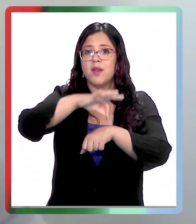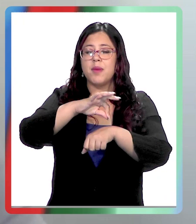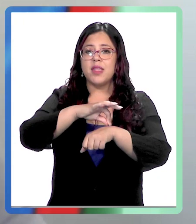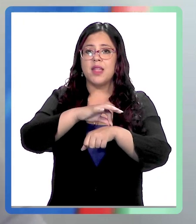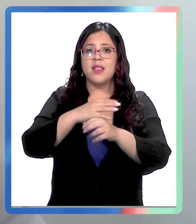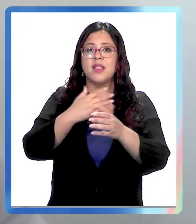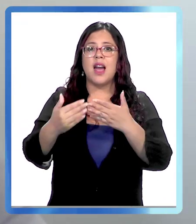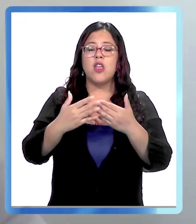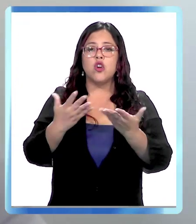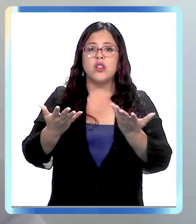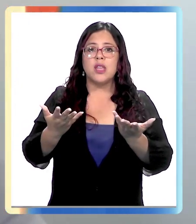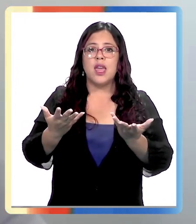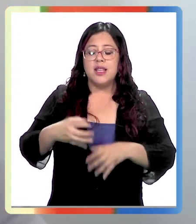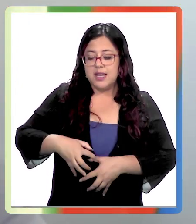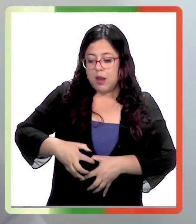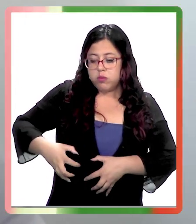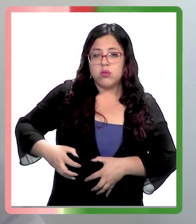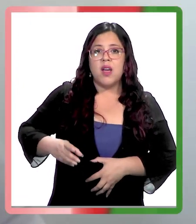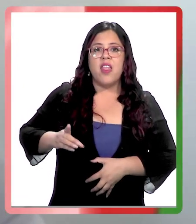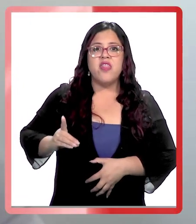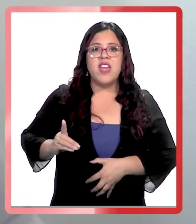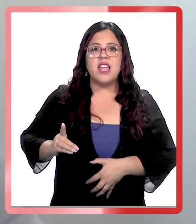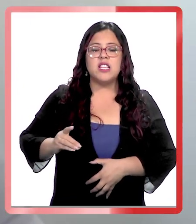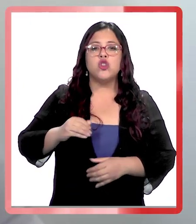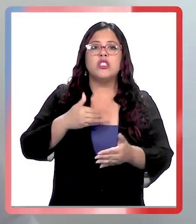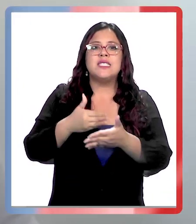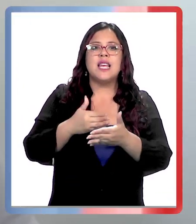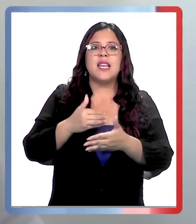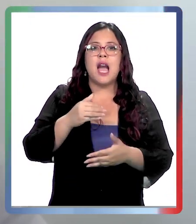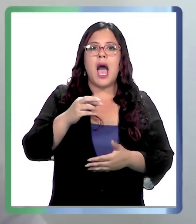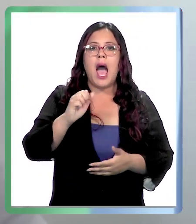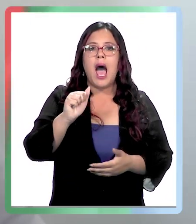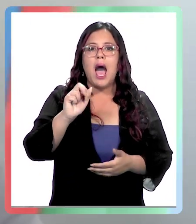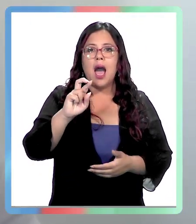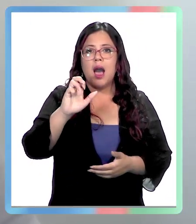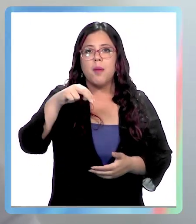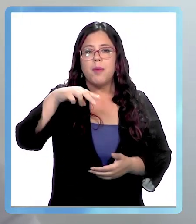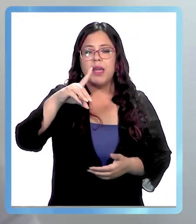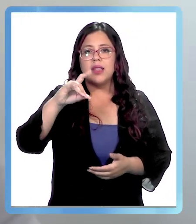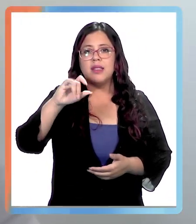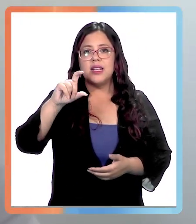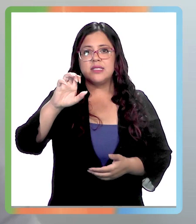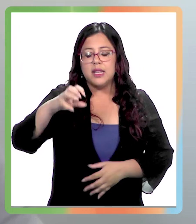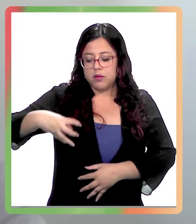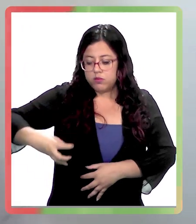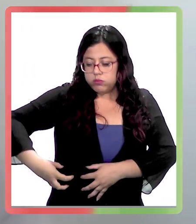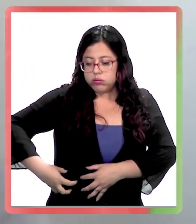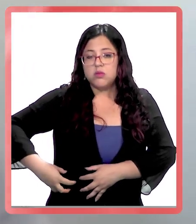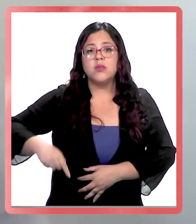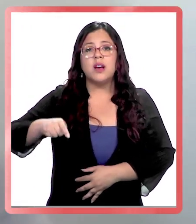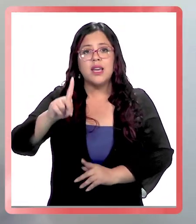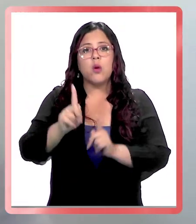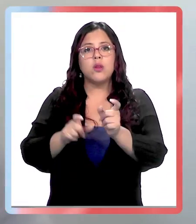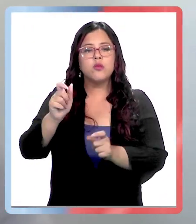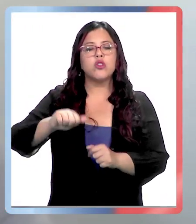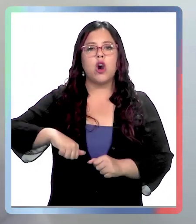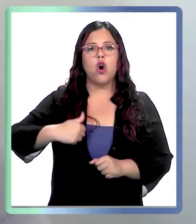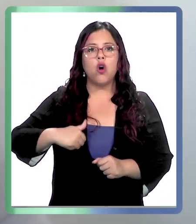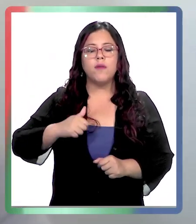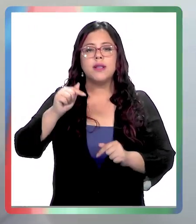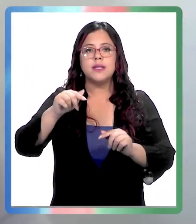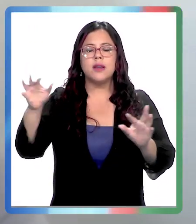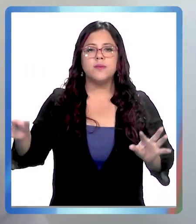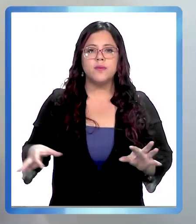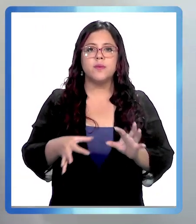personas jóvenes. Y se da fundamentalmente en dos escenarios. Uno, aquellos pacientes que tienen un tumor en el lado derecho del colon, es